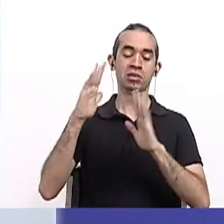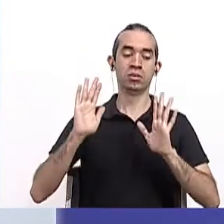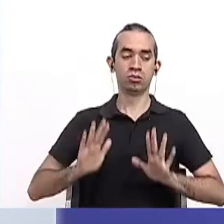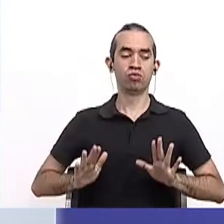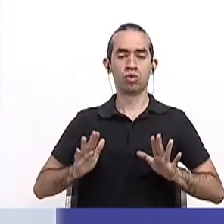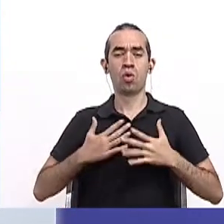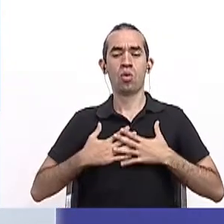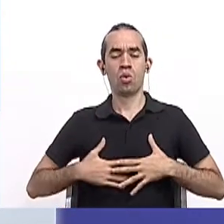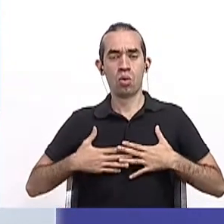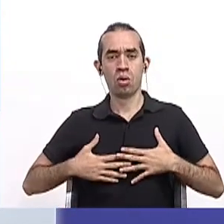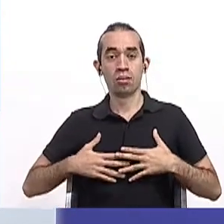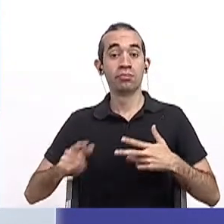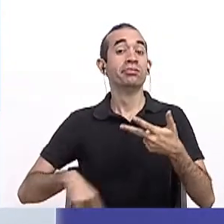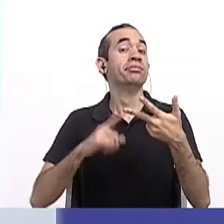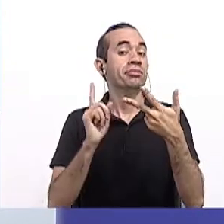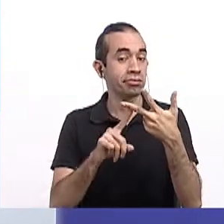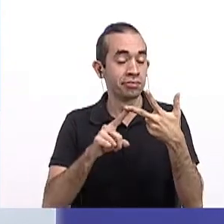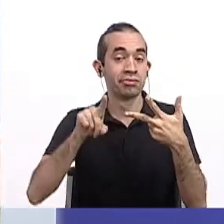pregunta.